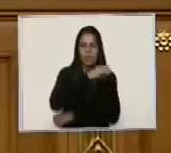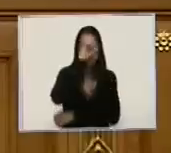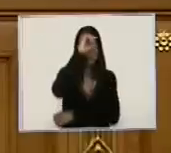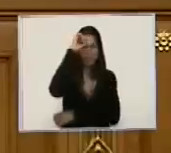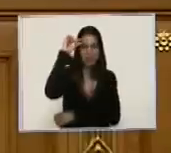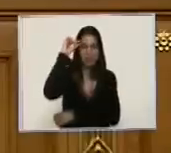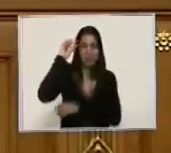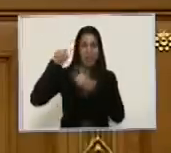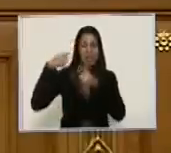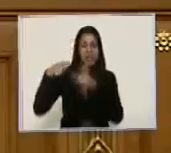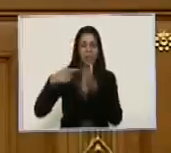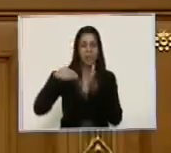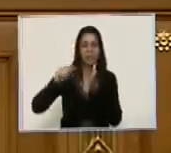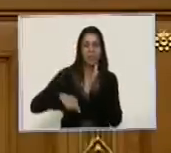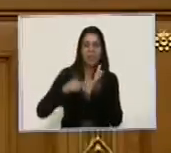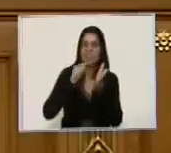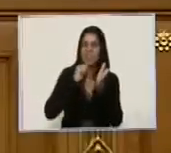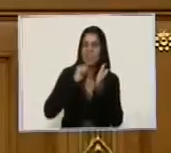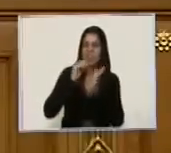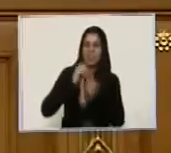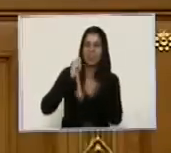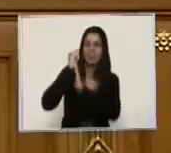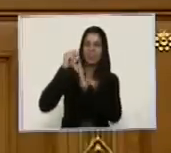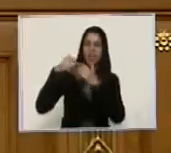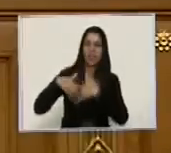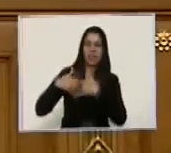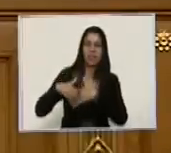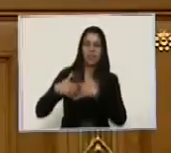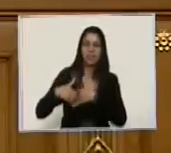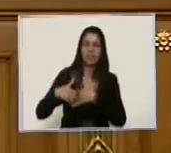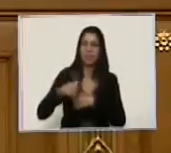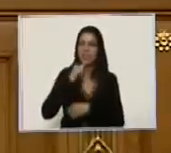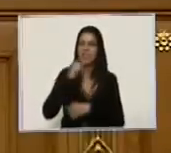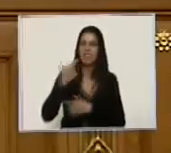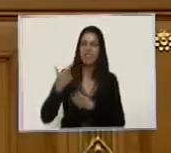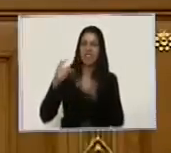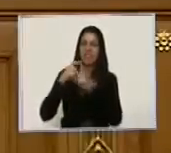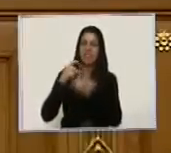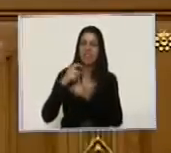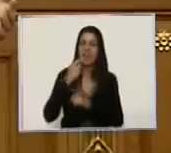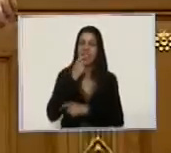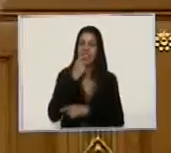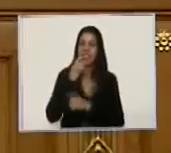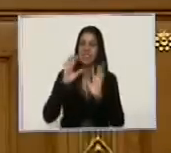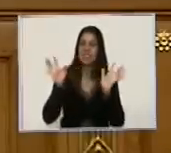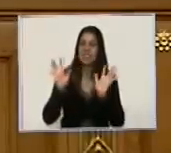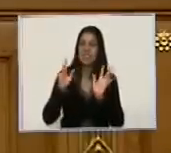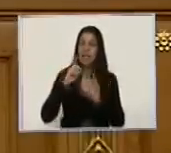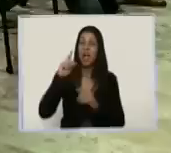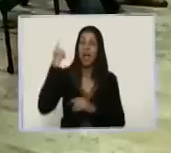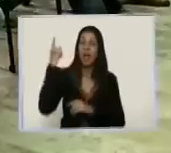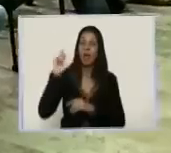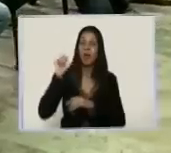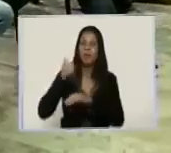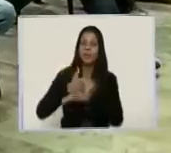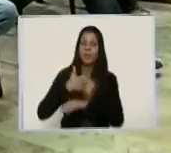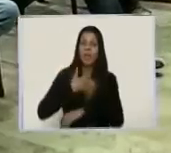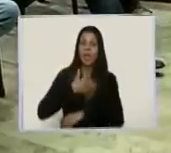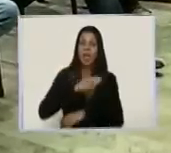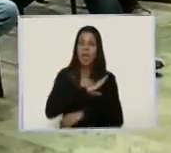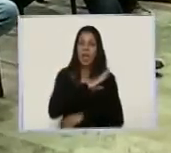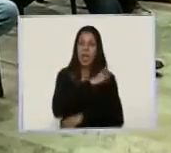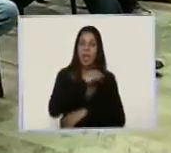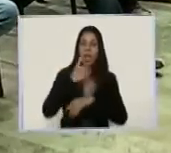Darío, y cuando ese cheque sale, ¿quién dirigía PDVSA? La meritocracia. ¿Y quién es la meritocracia? Los antiguos jefes de las transnacionales